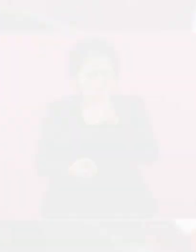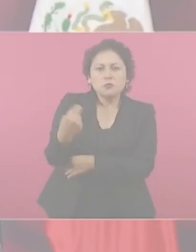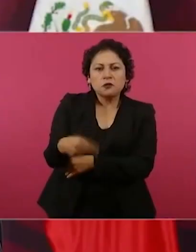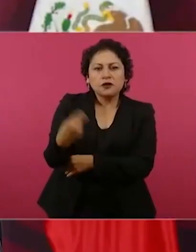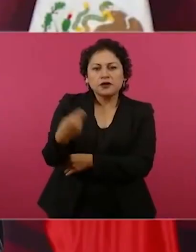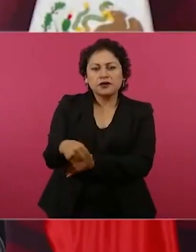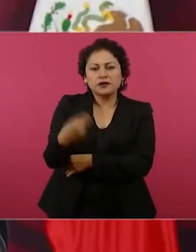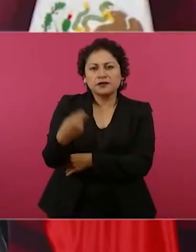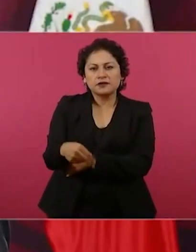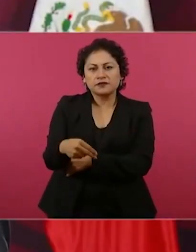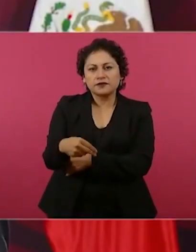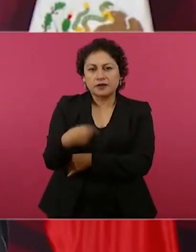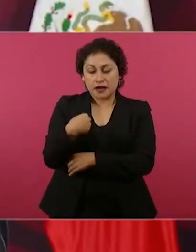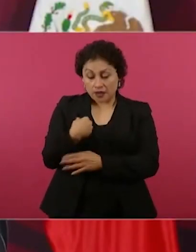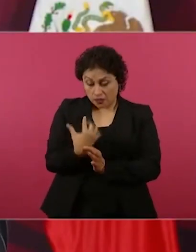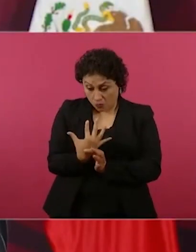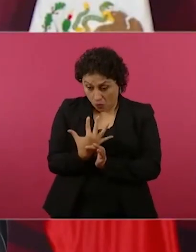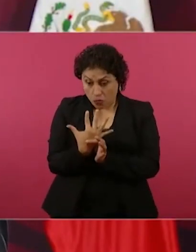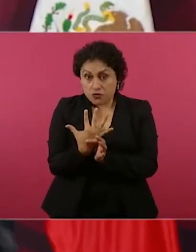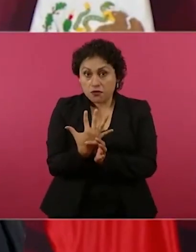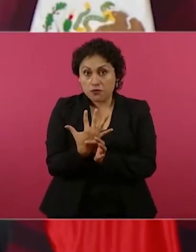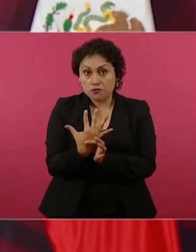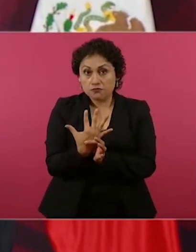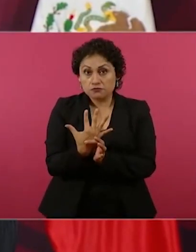no lo digo yo